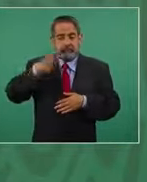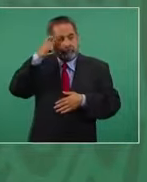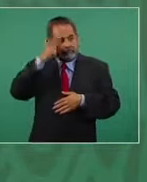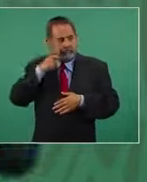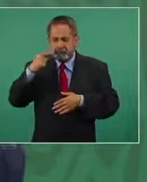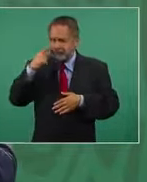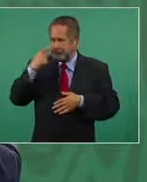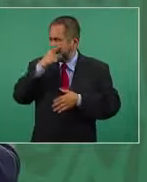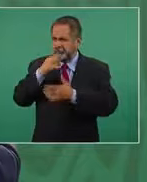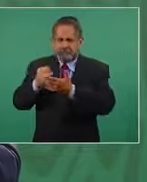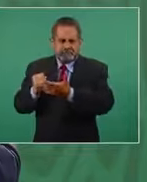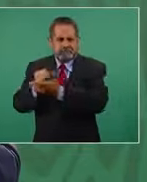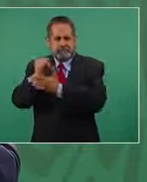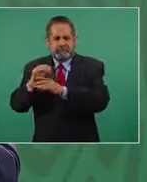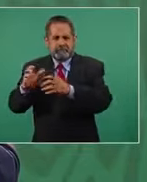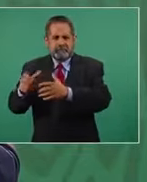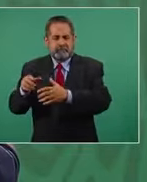decisión,